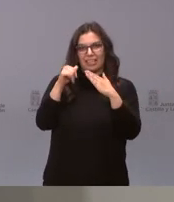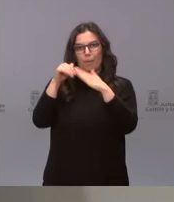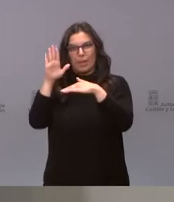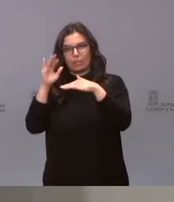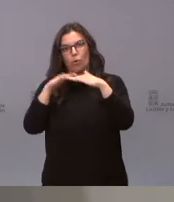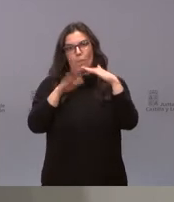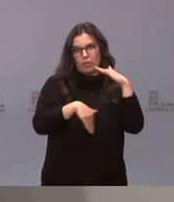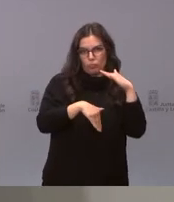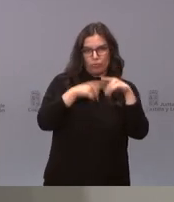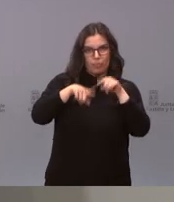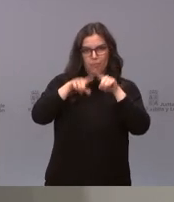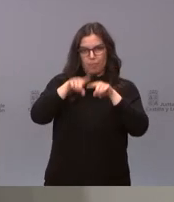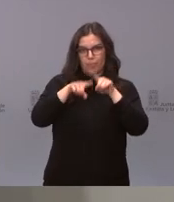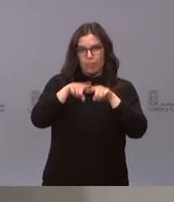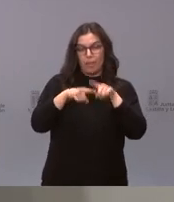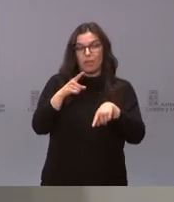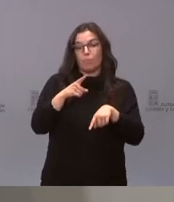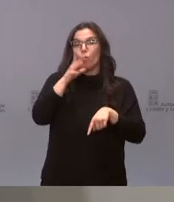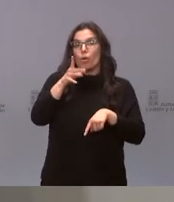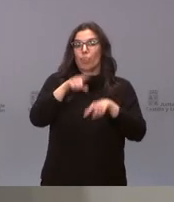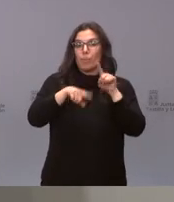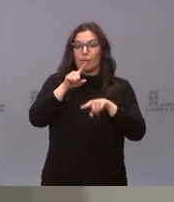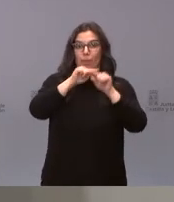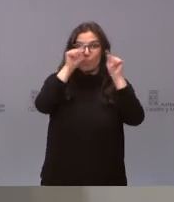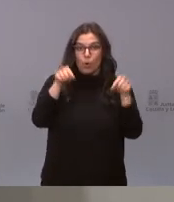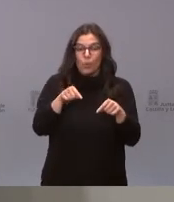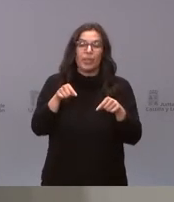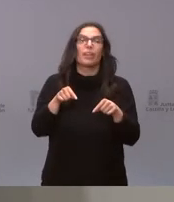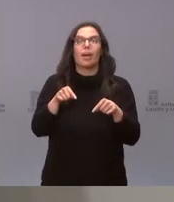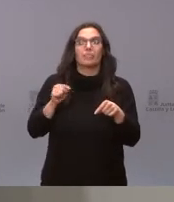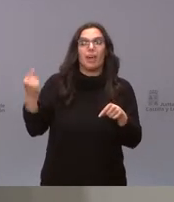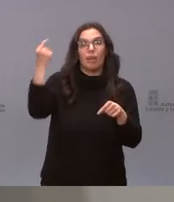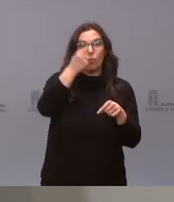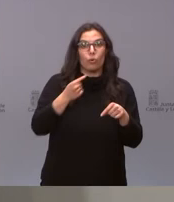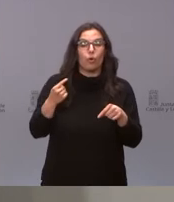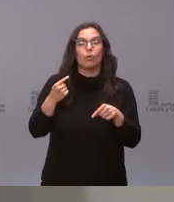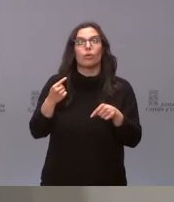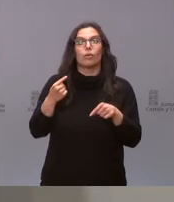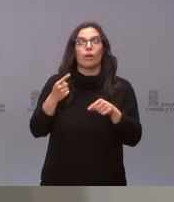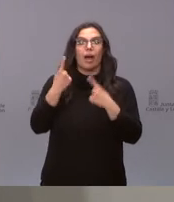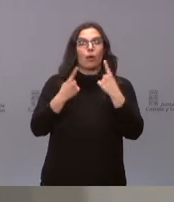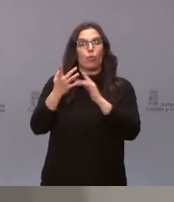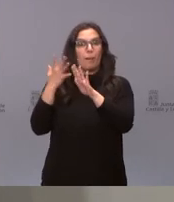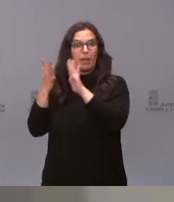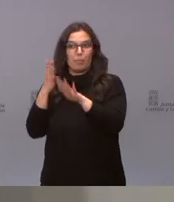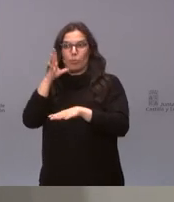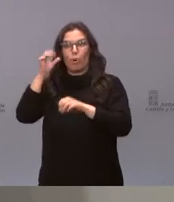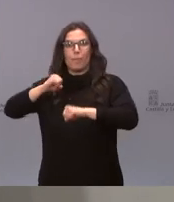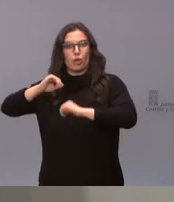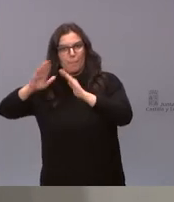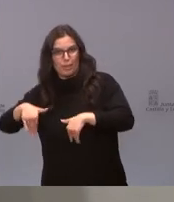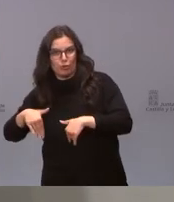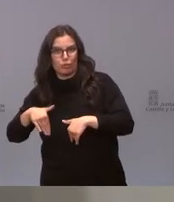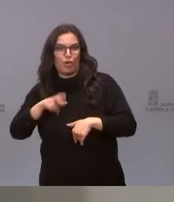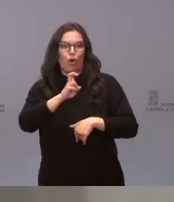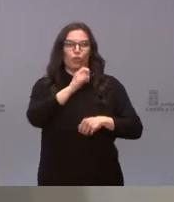por su por su volumen y por su distribución etaria más van más deprisa es decir no estamos esperando